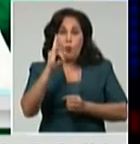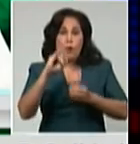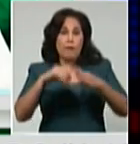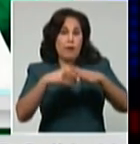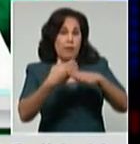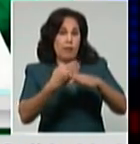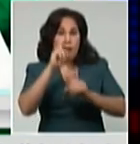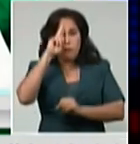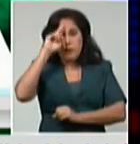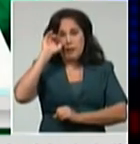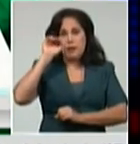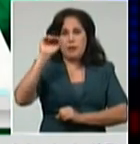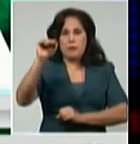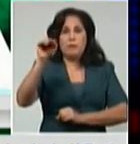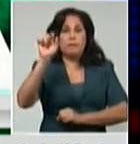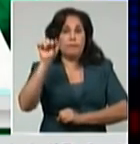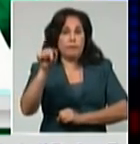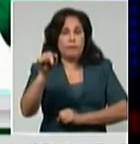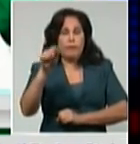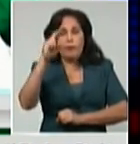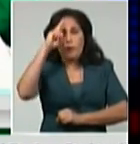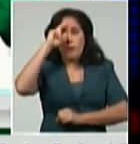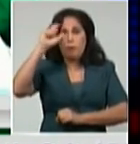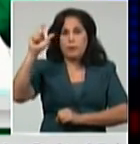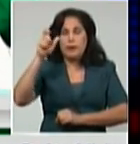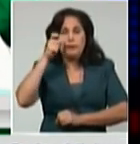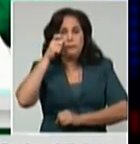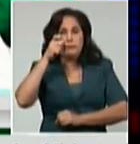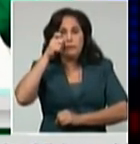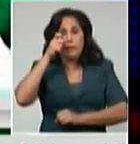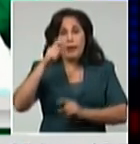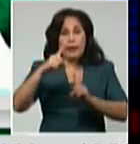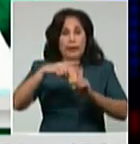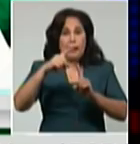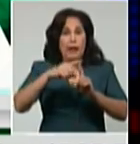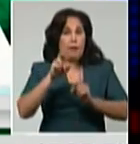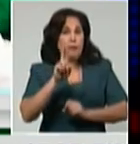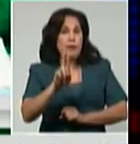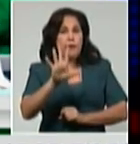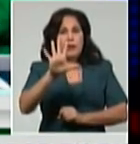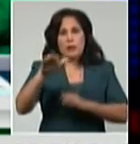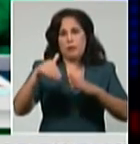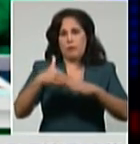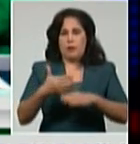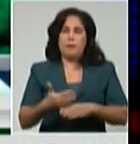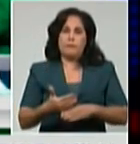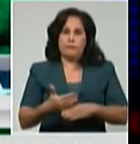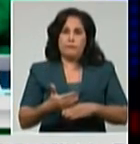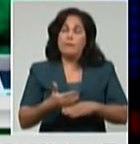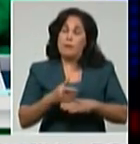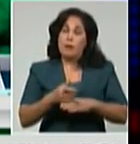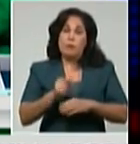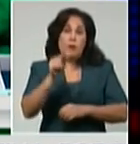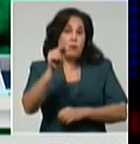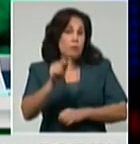ingresada en los hospitales y en terapia intensiva 5 días. O sea, es una paciente